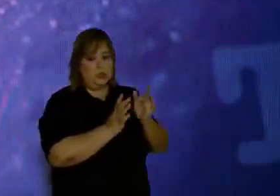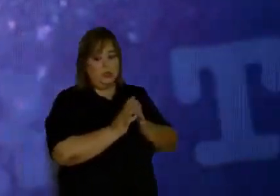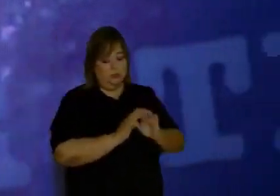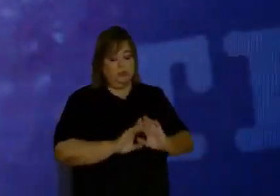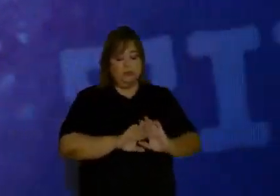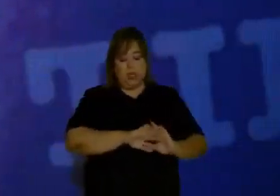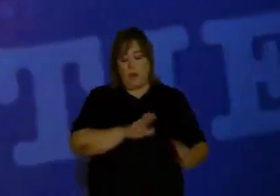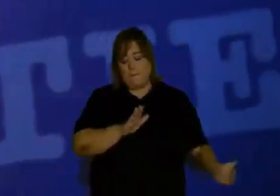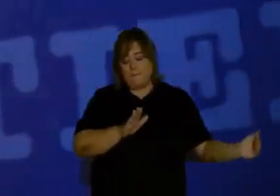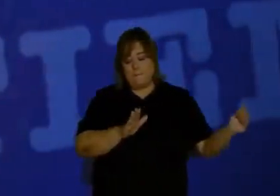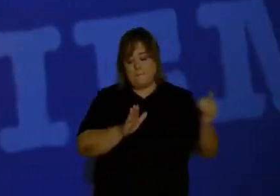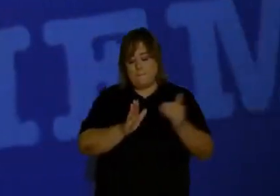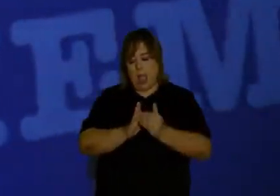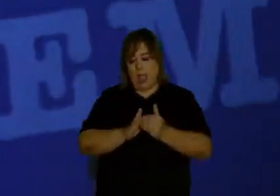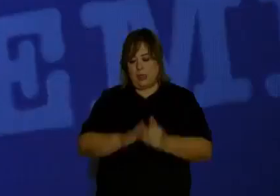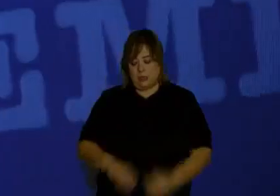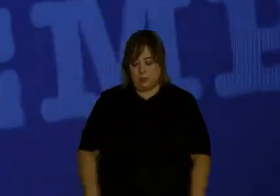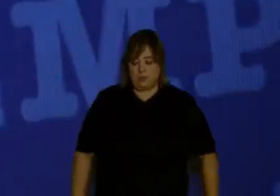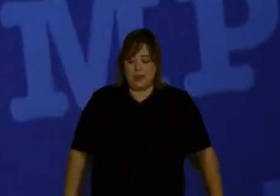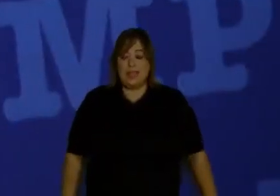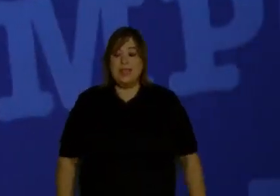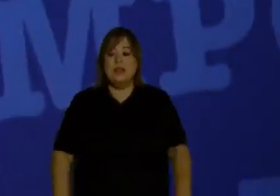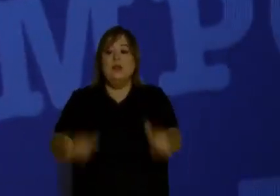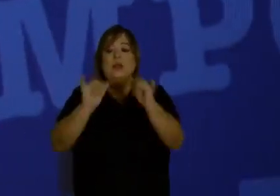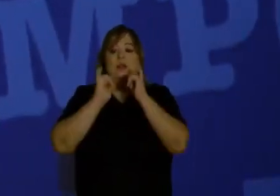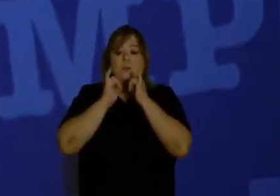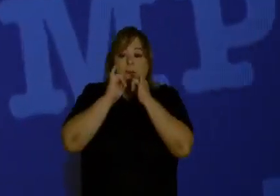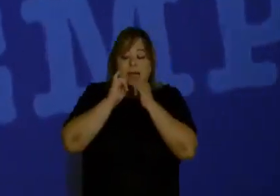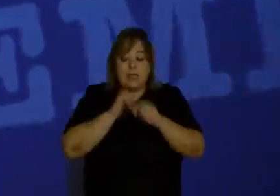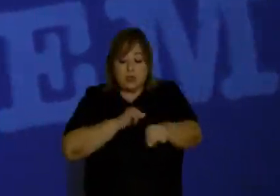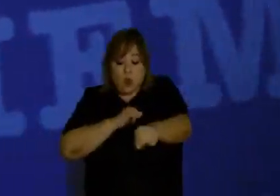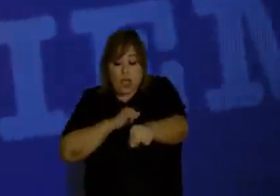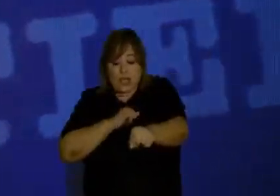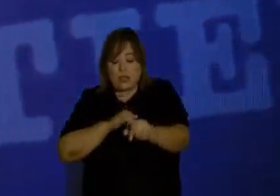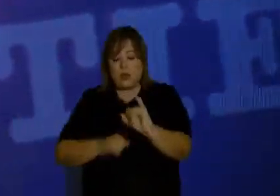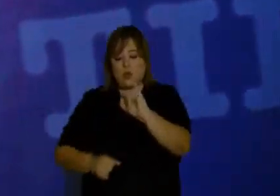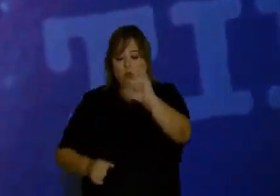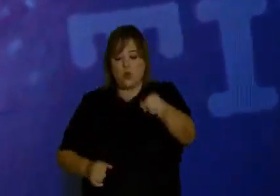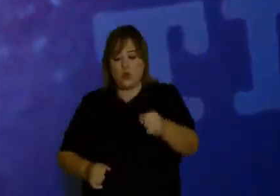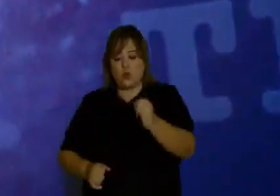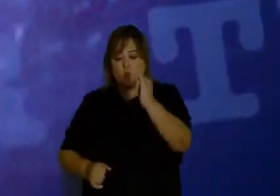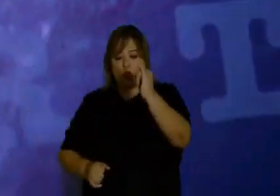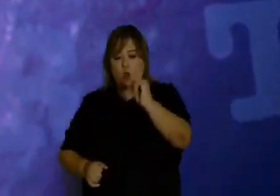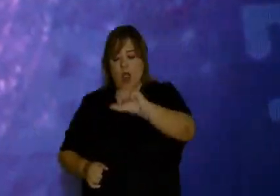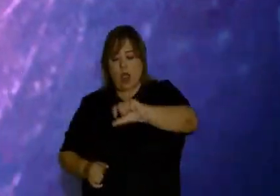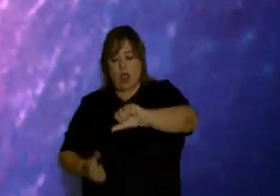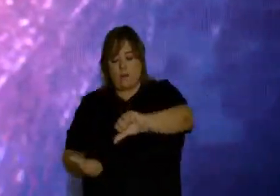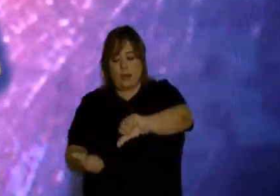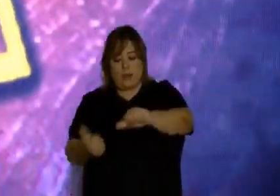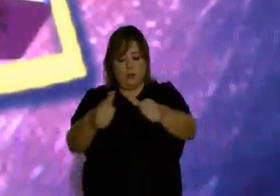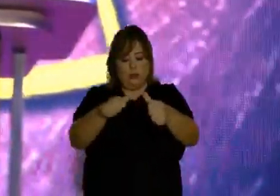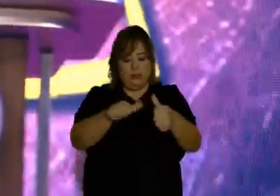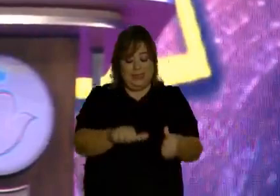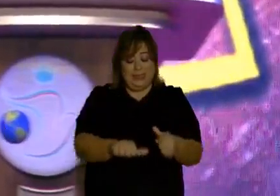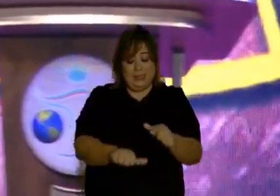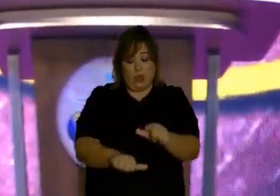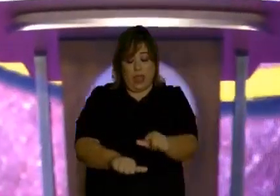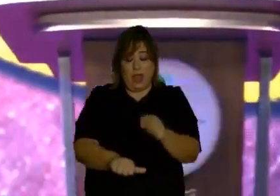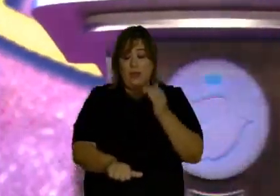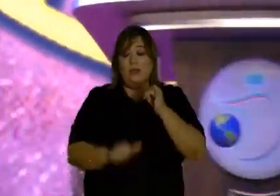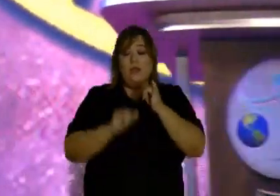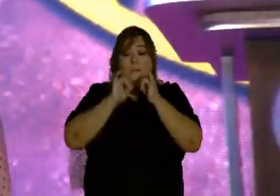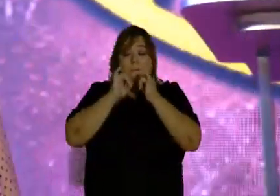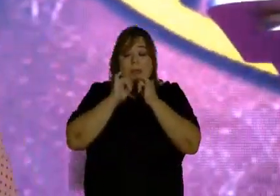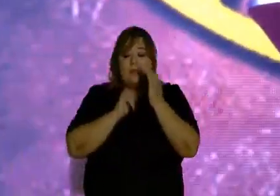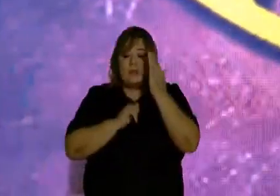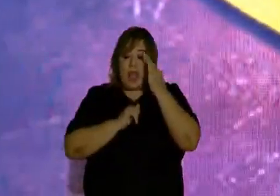preso y sabe que lo van a matar. Y sabe que aquello no es gracia, no es chiste, hermano. Y muchas veces cuando nosotros nos encontramos con